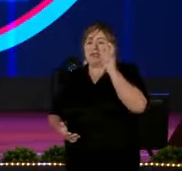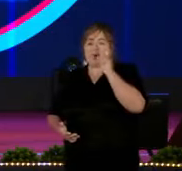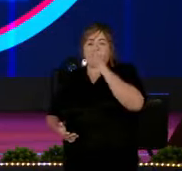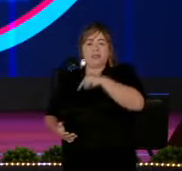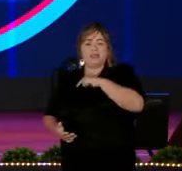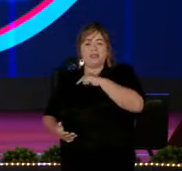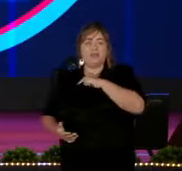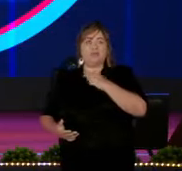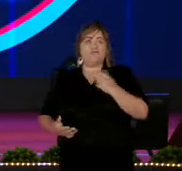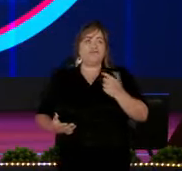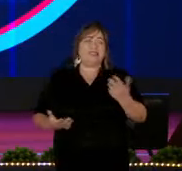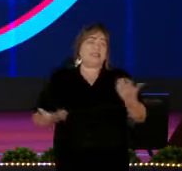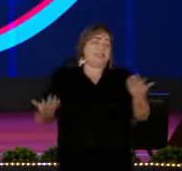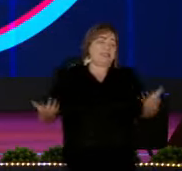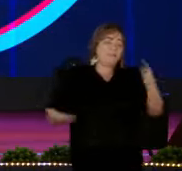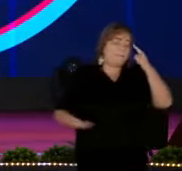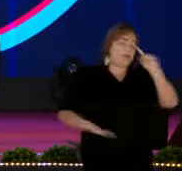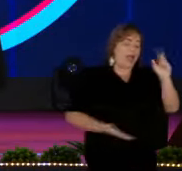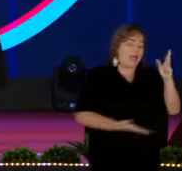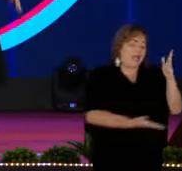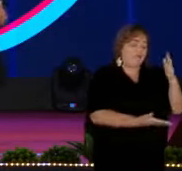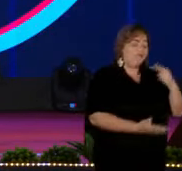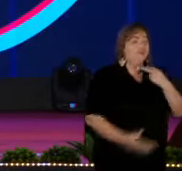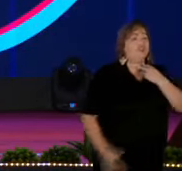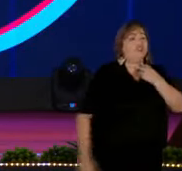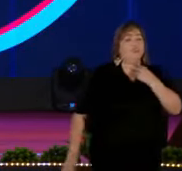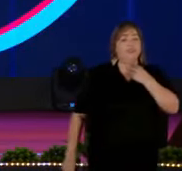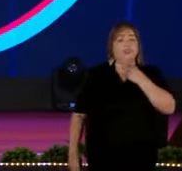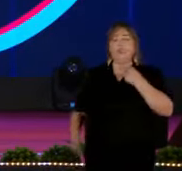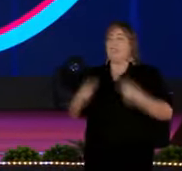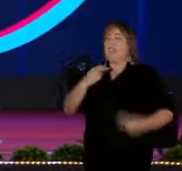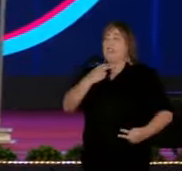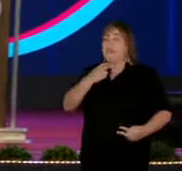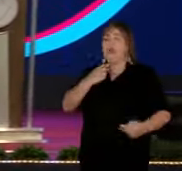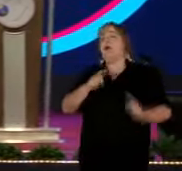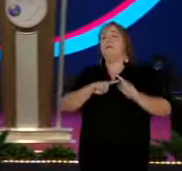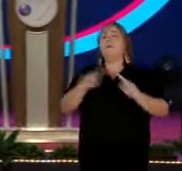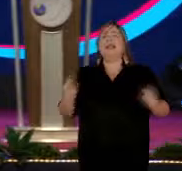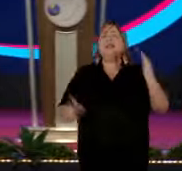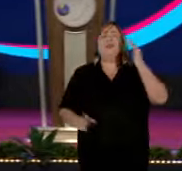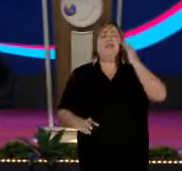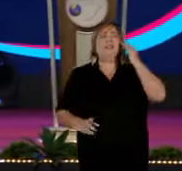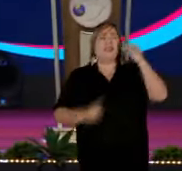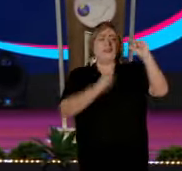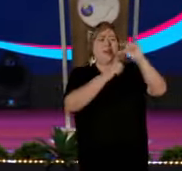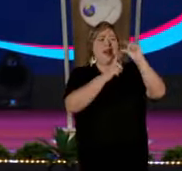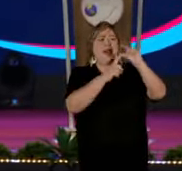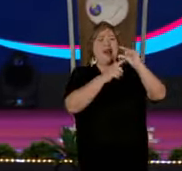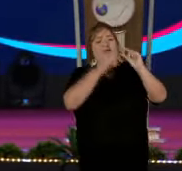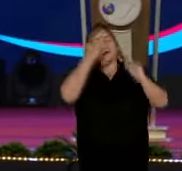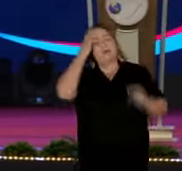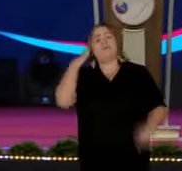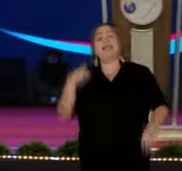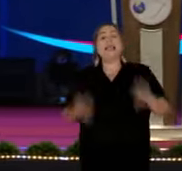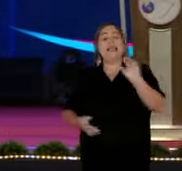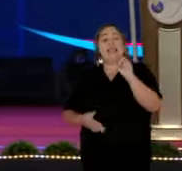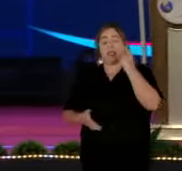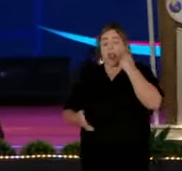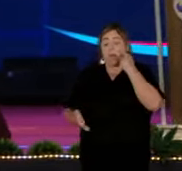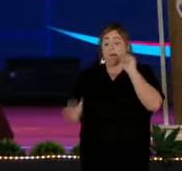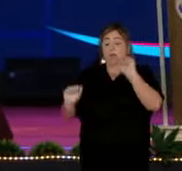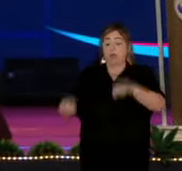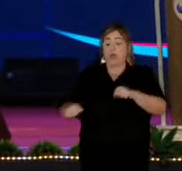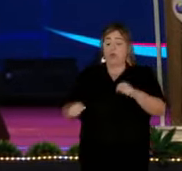nos quieren detener y frenar. Pero yo conozco una palabra que se encuentra. Aleluya. En